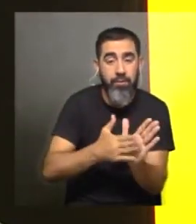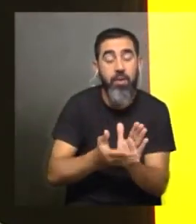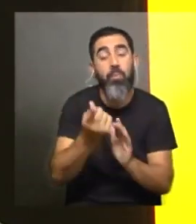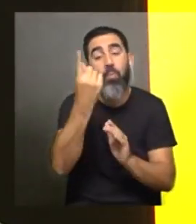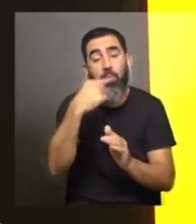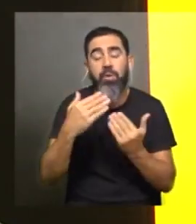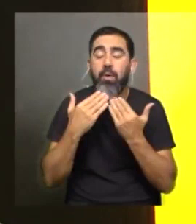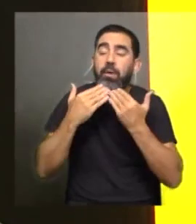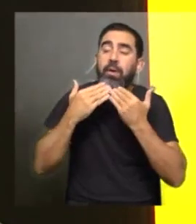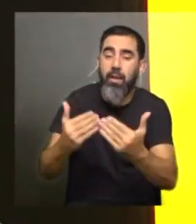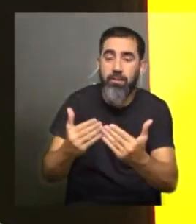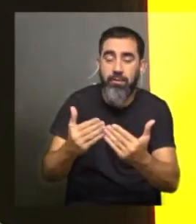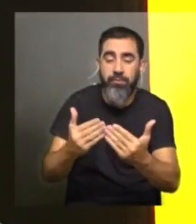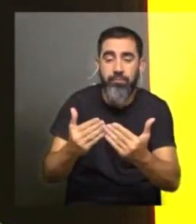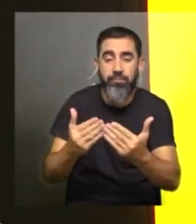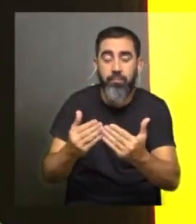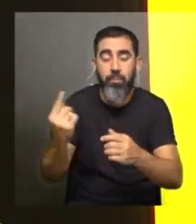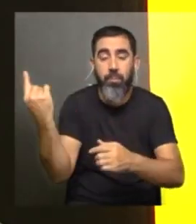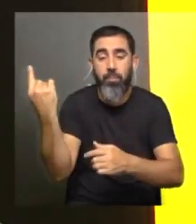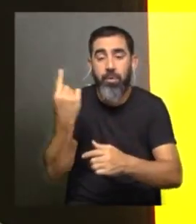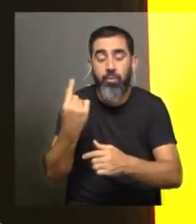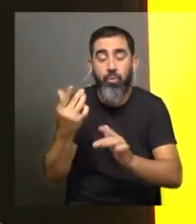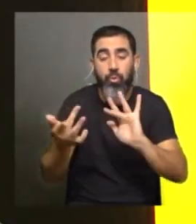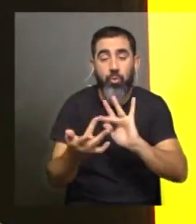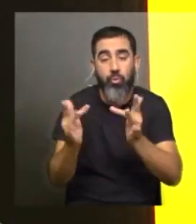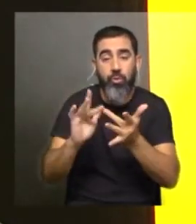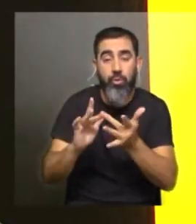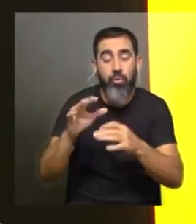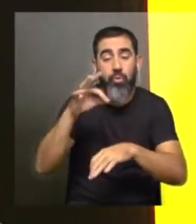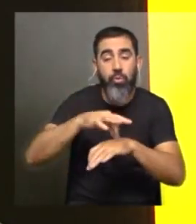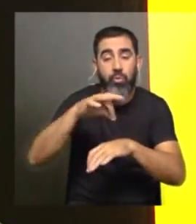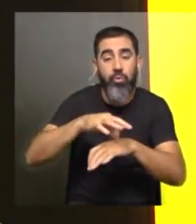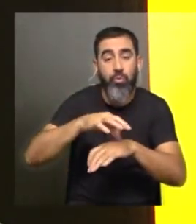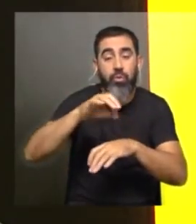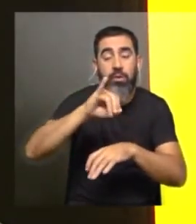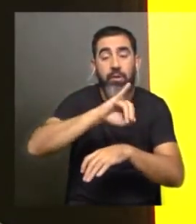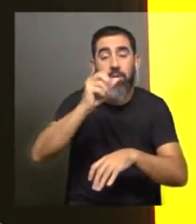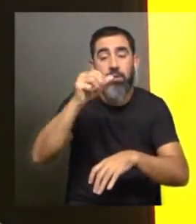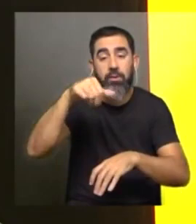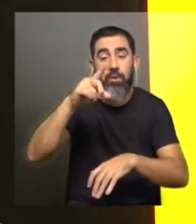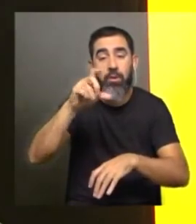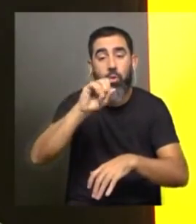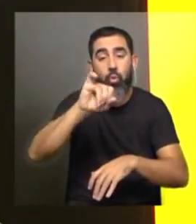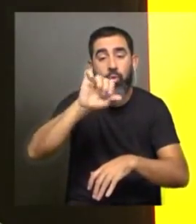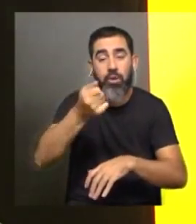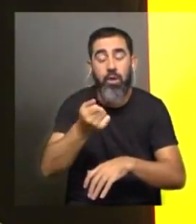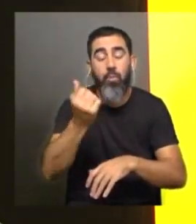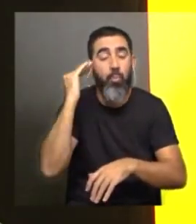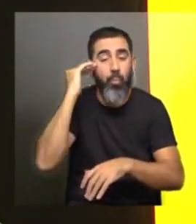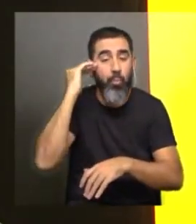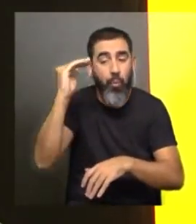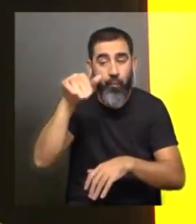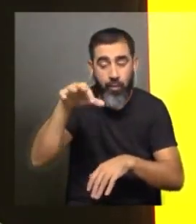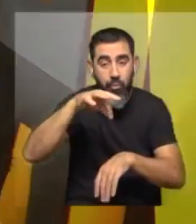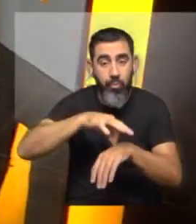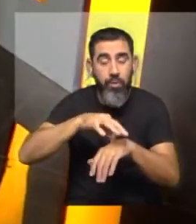le agradecemos muchísimo estos minutos y el contacto al doctor Edgardo Sandoya, que es profesor justamente de medicina basada en la evidencia